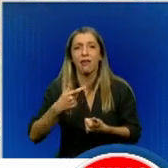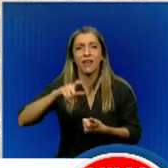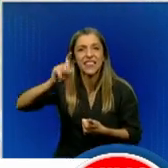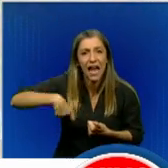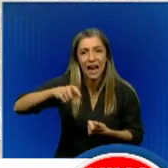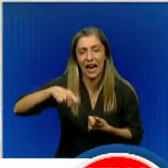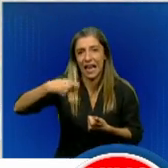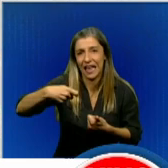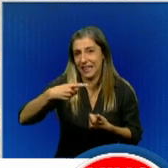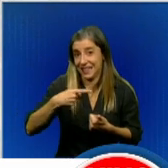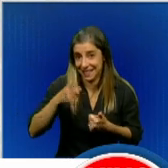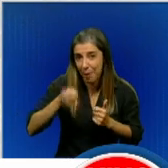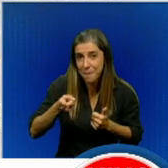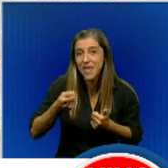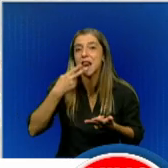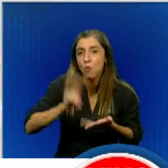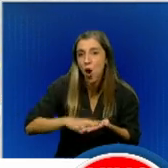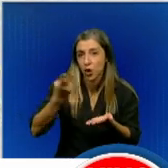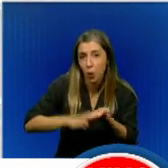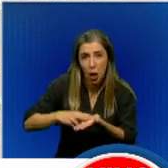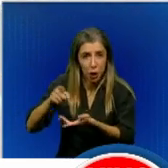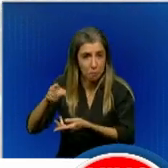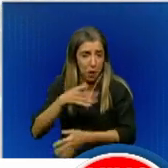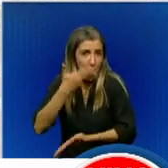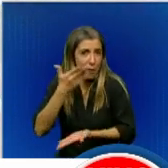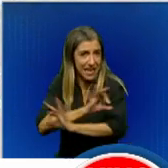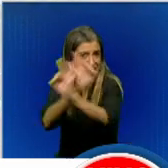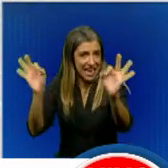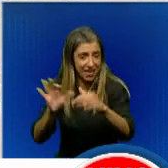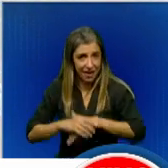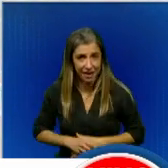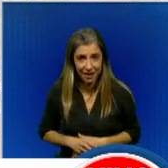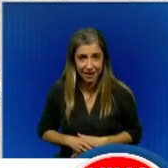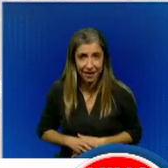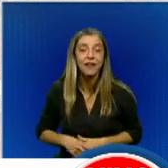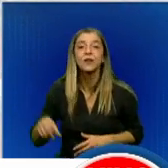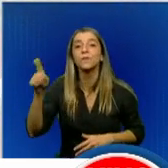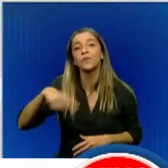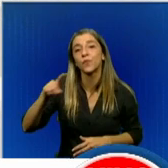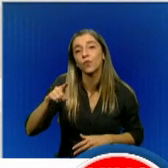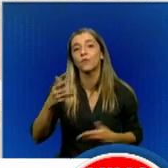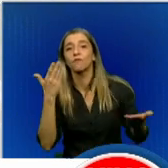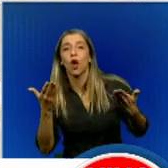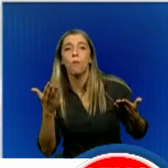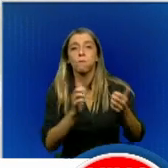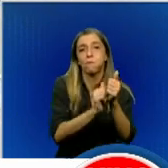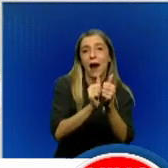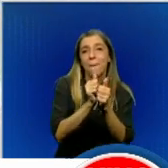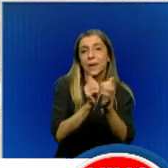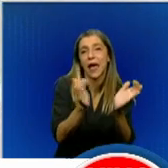entonces cuando se nos compara a los pequeños empresarios que nos están